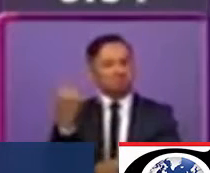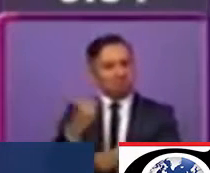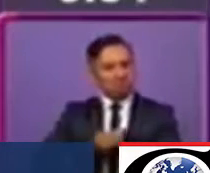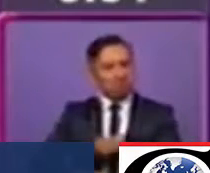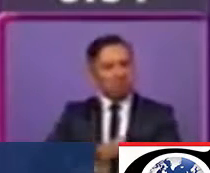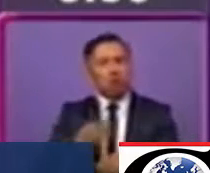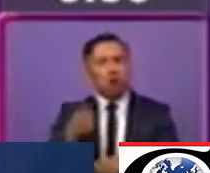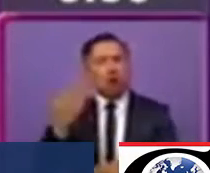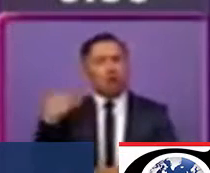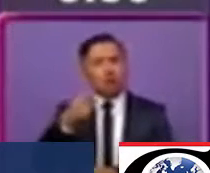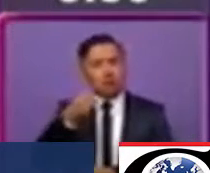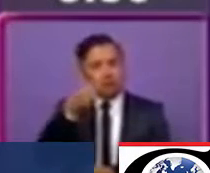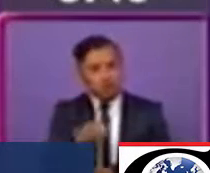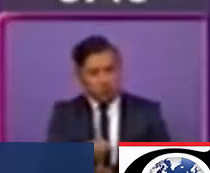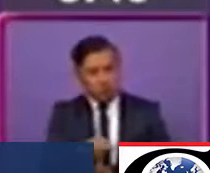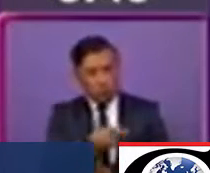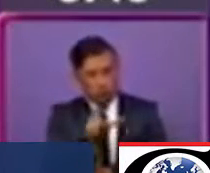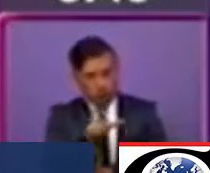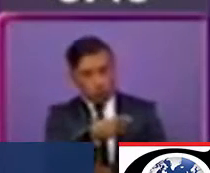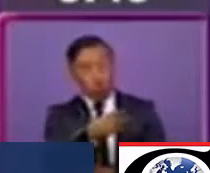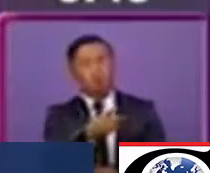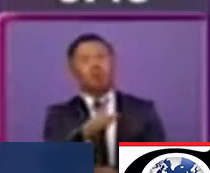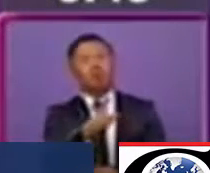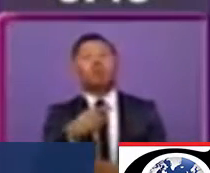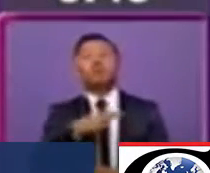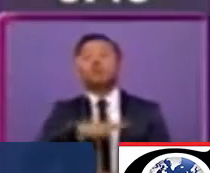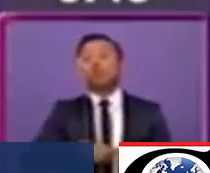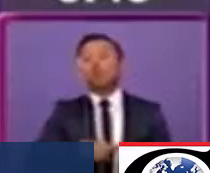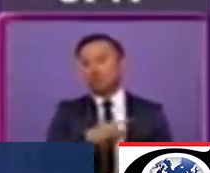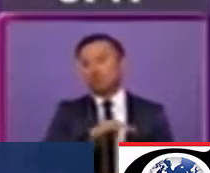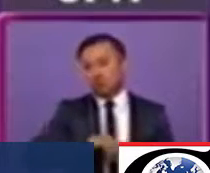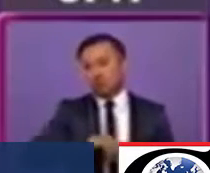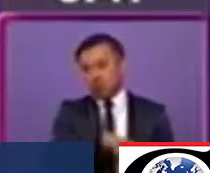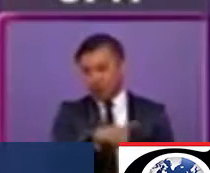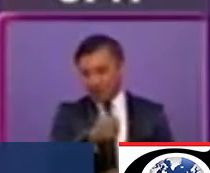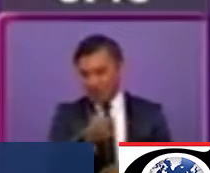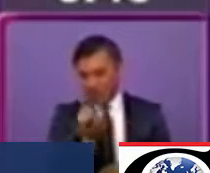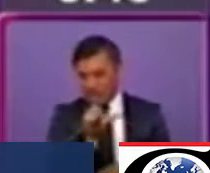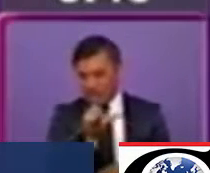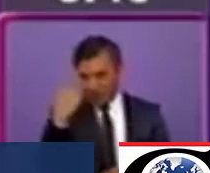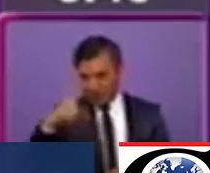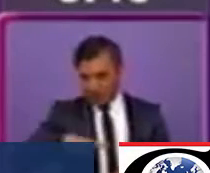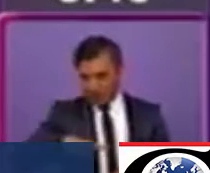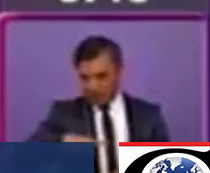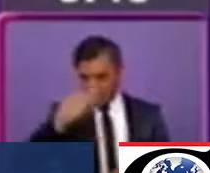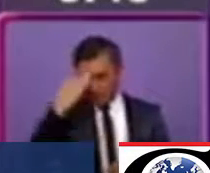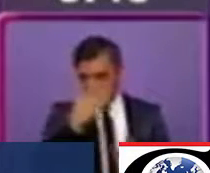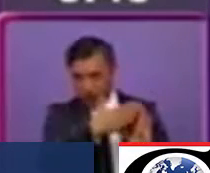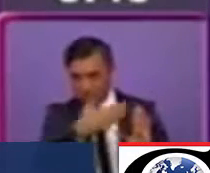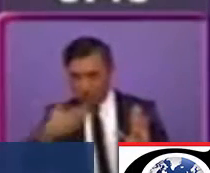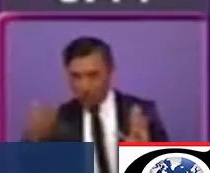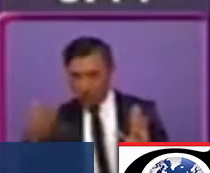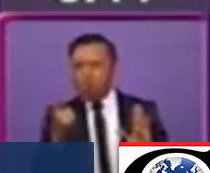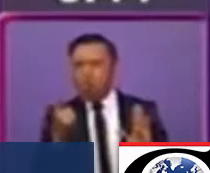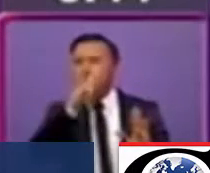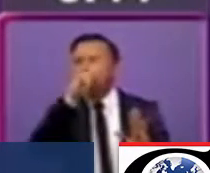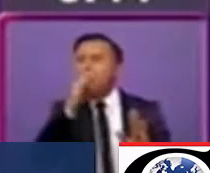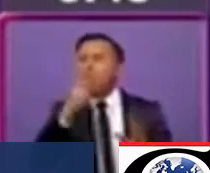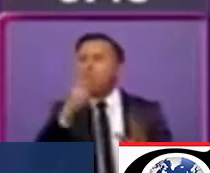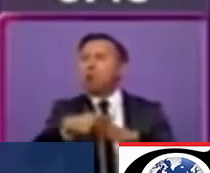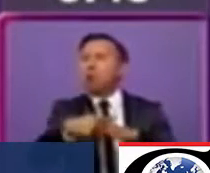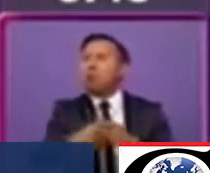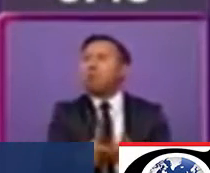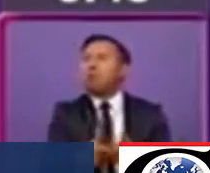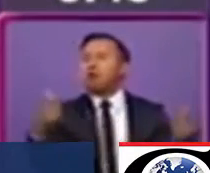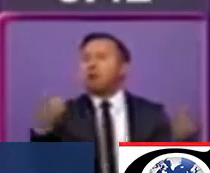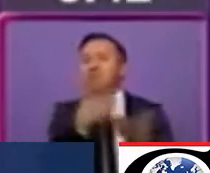ella. Pero porque ellos decidieron hacer esa solicitud para que se les descontara. Pues sí, nada